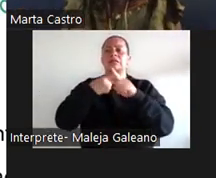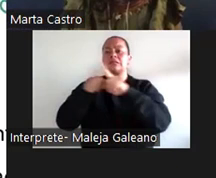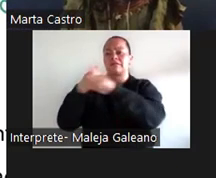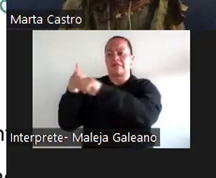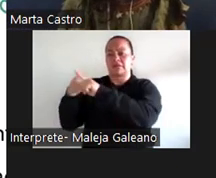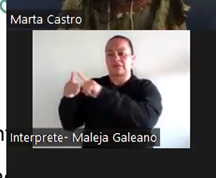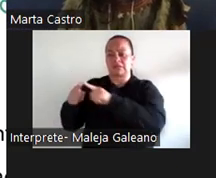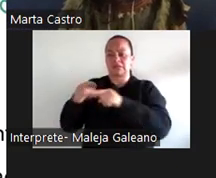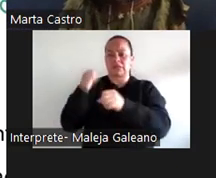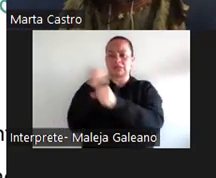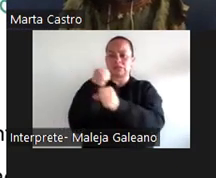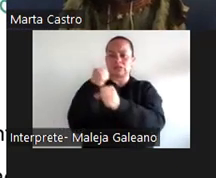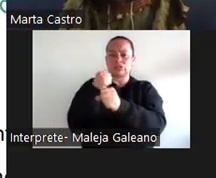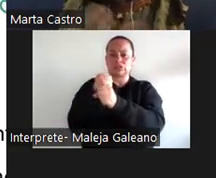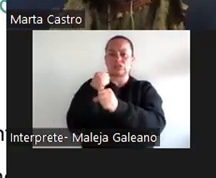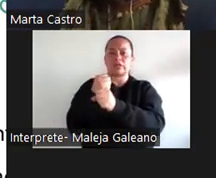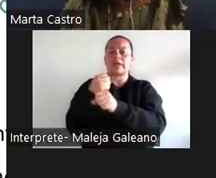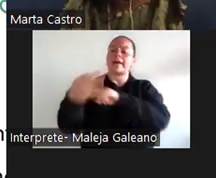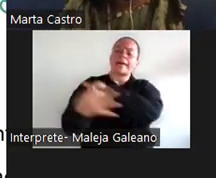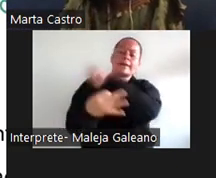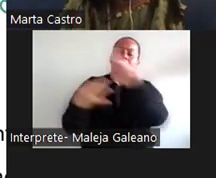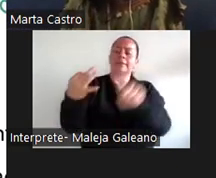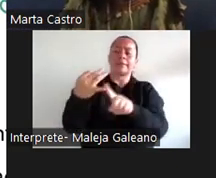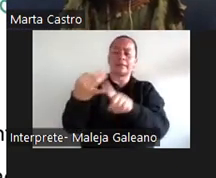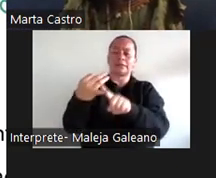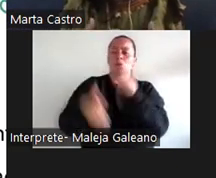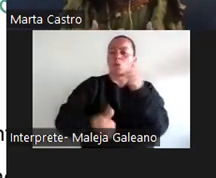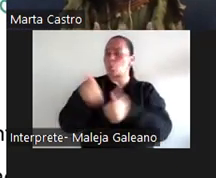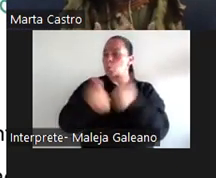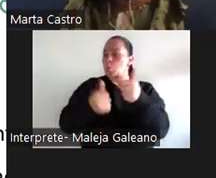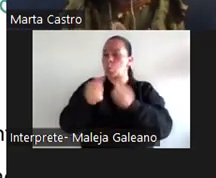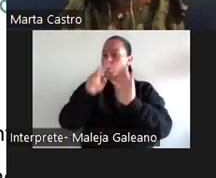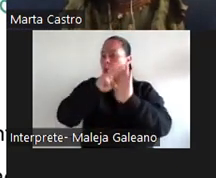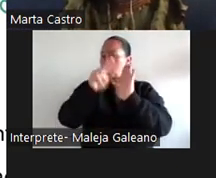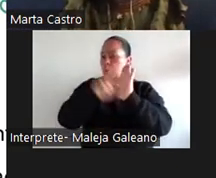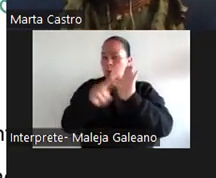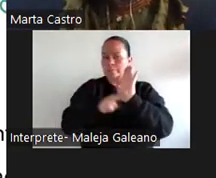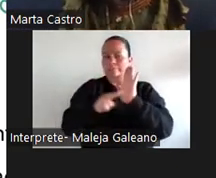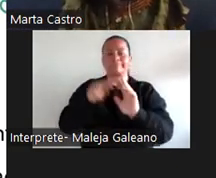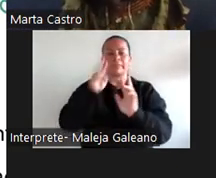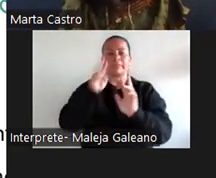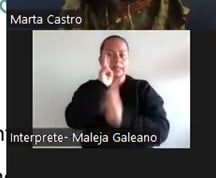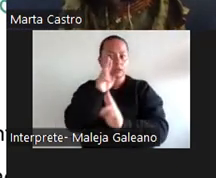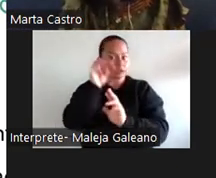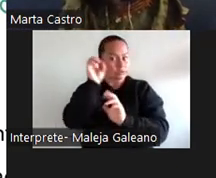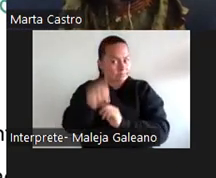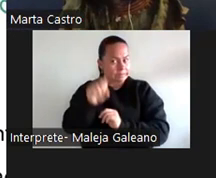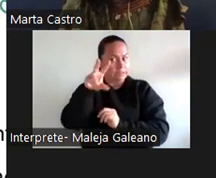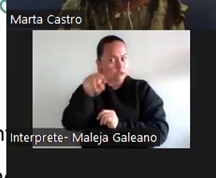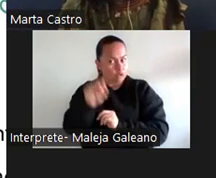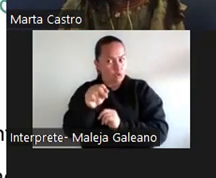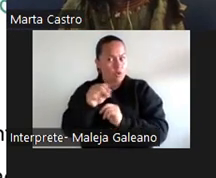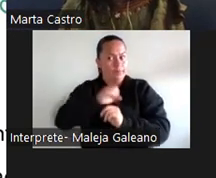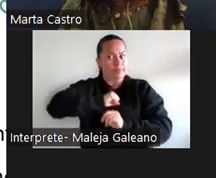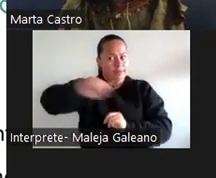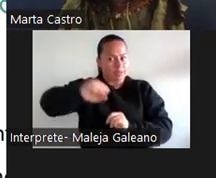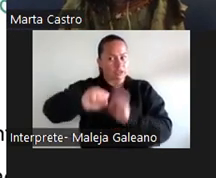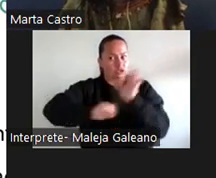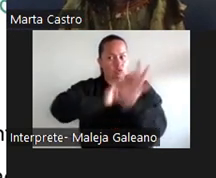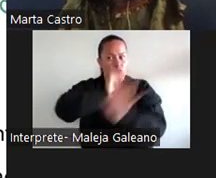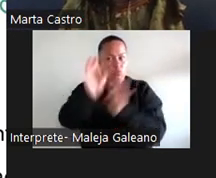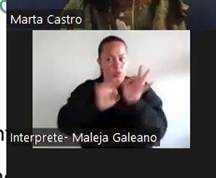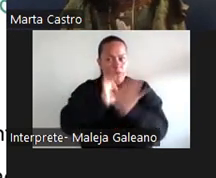género y tres Cuáles son las reglas que nos da si reconoce o no el derecho al cuidado Entonces